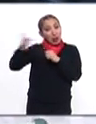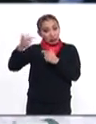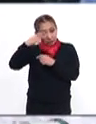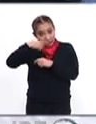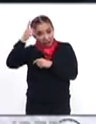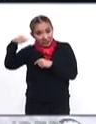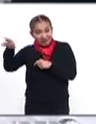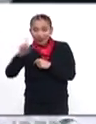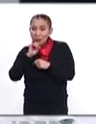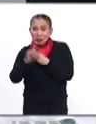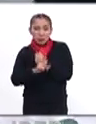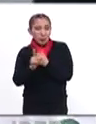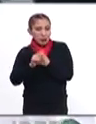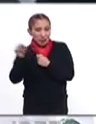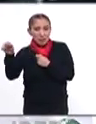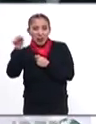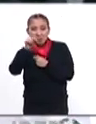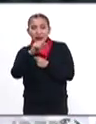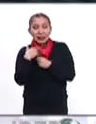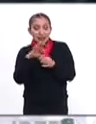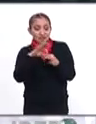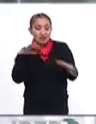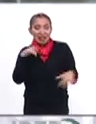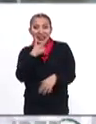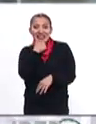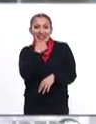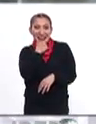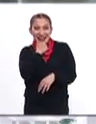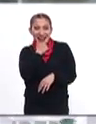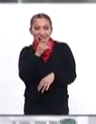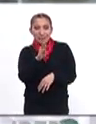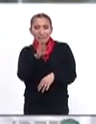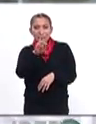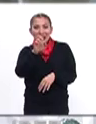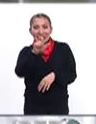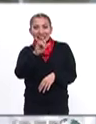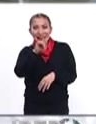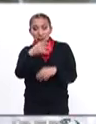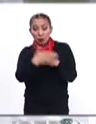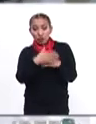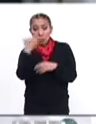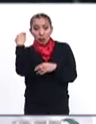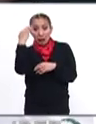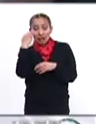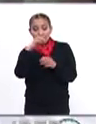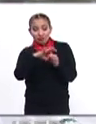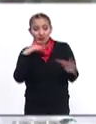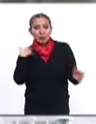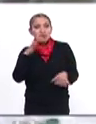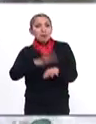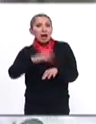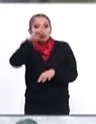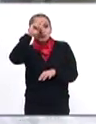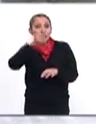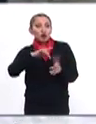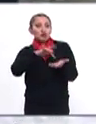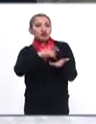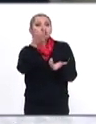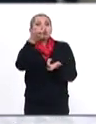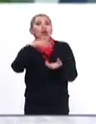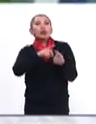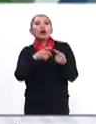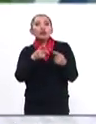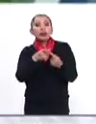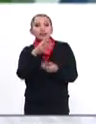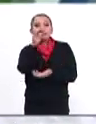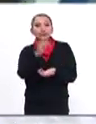sencilla y que ante la salida de Gran Bretaña, el Brexit en próximo marzo probablemente, pues también de ahí se desprenderá un